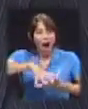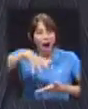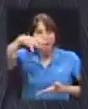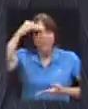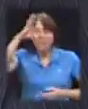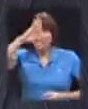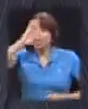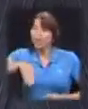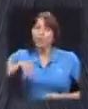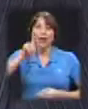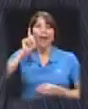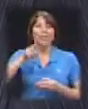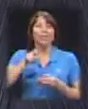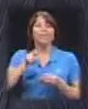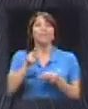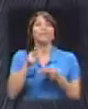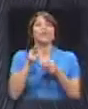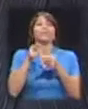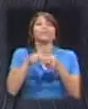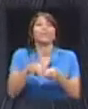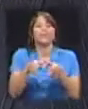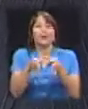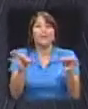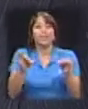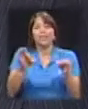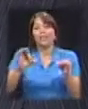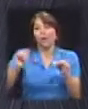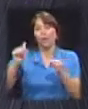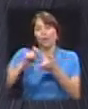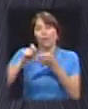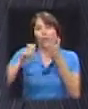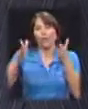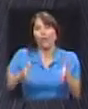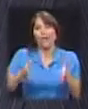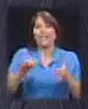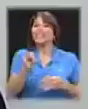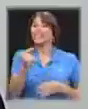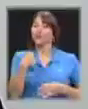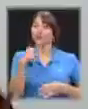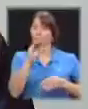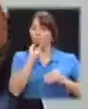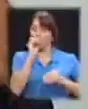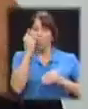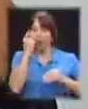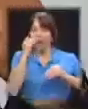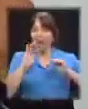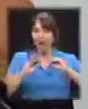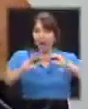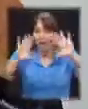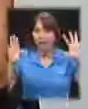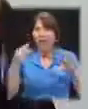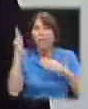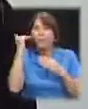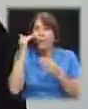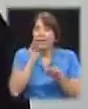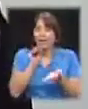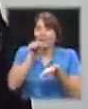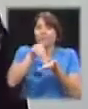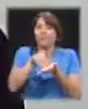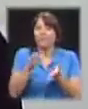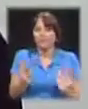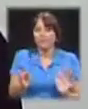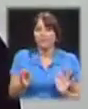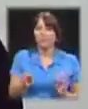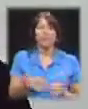debe citar a nadie si no tiene claridad de por qué lo está citando. Qué interesante. Fue siempre maestro en